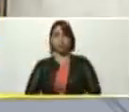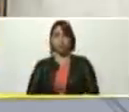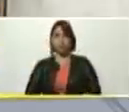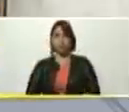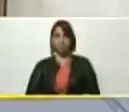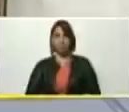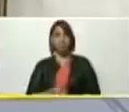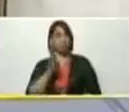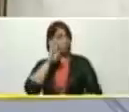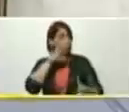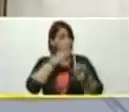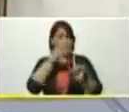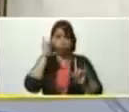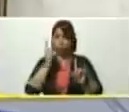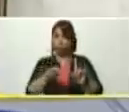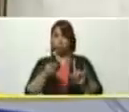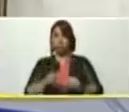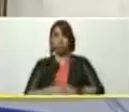hay que ir ahí.